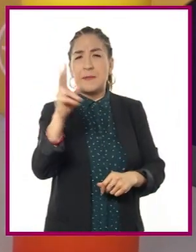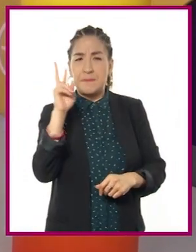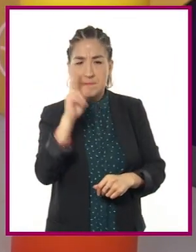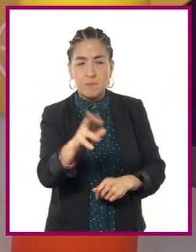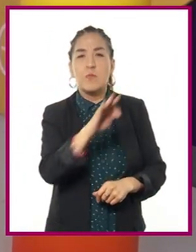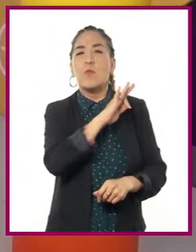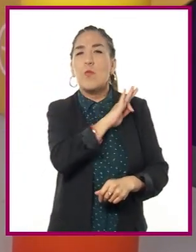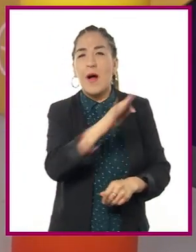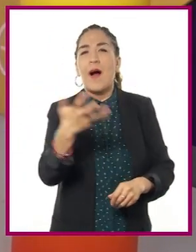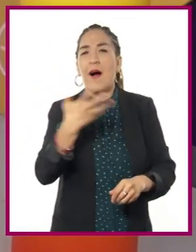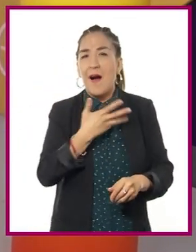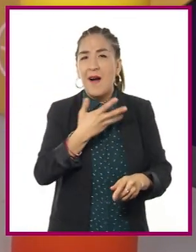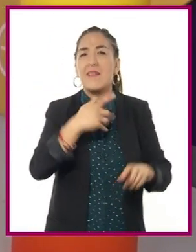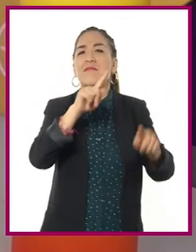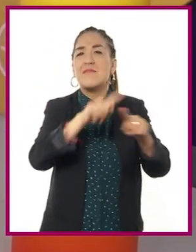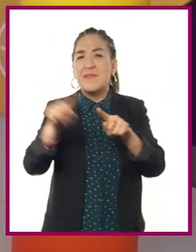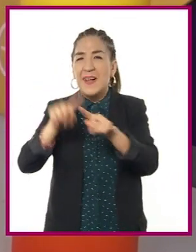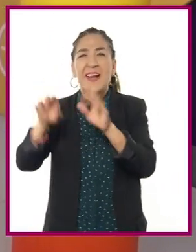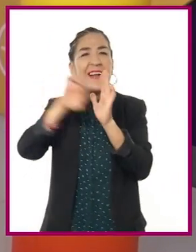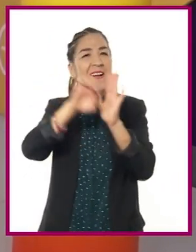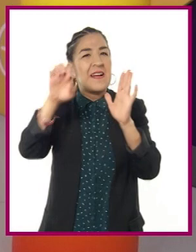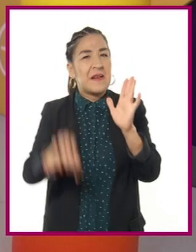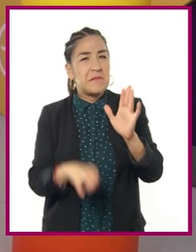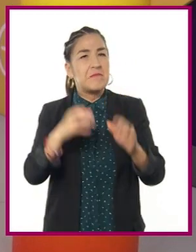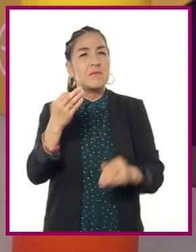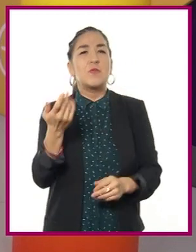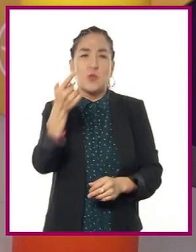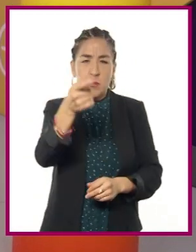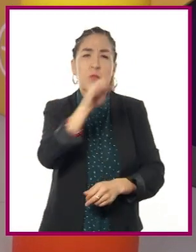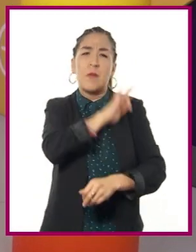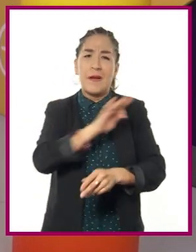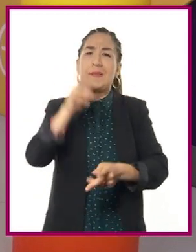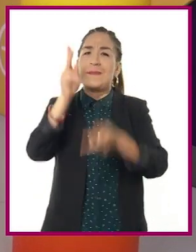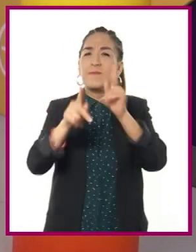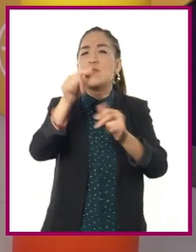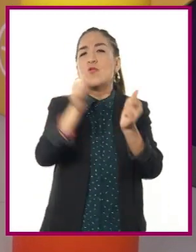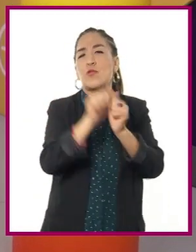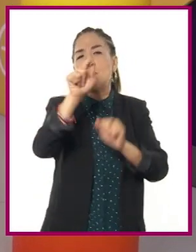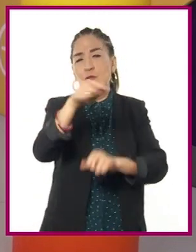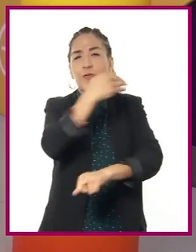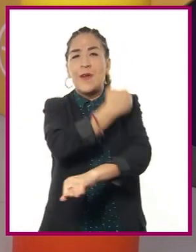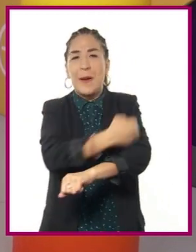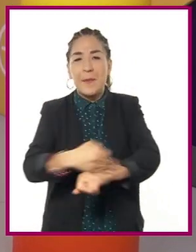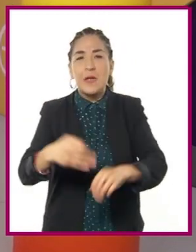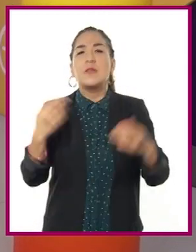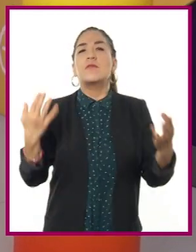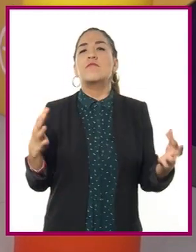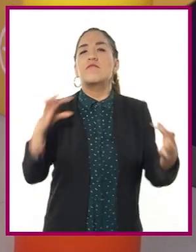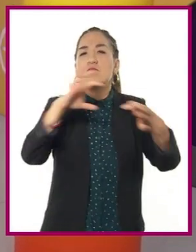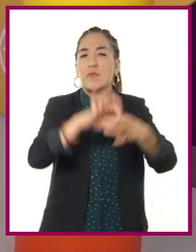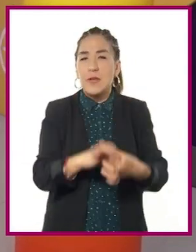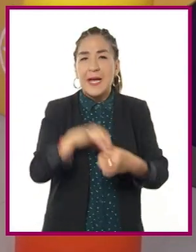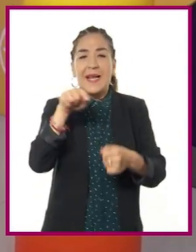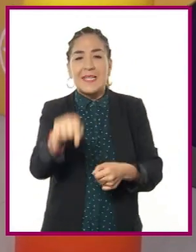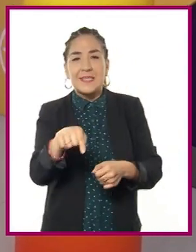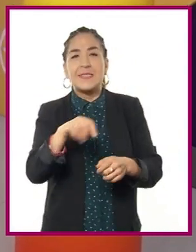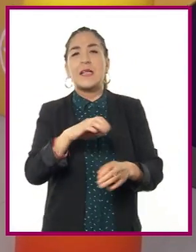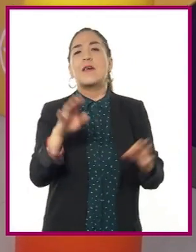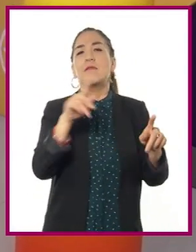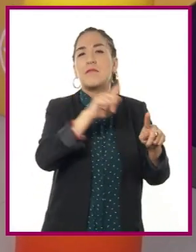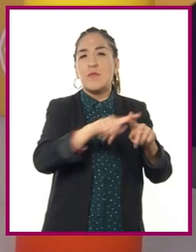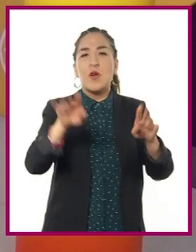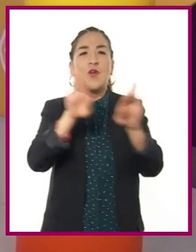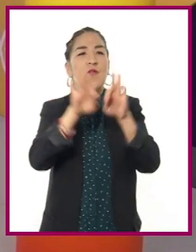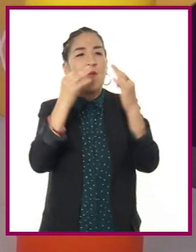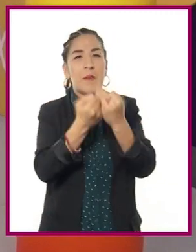pueden encontrar algunos ejemplos? Comenten con sus familiares la relación de los elementos de